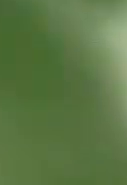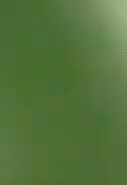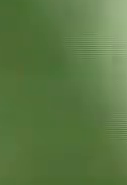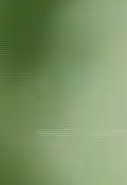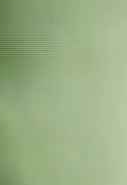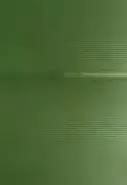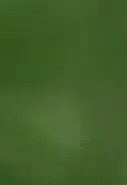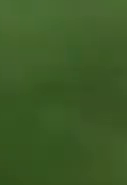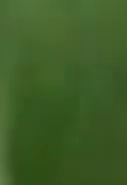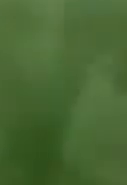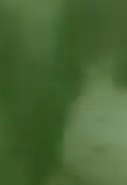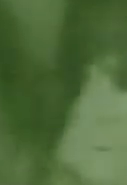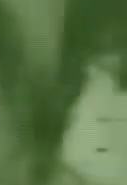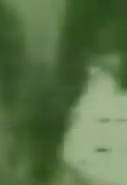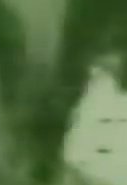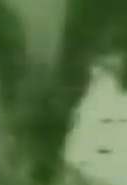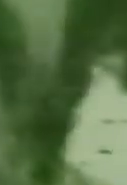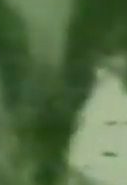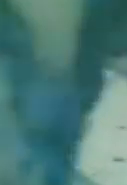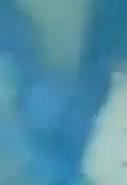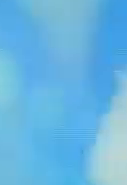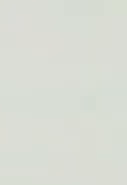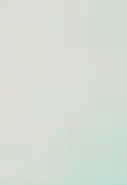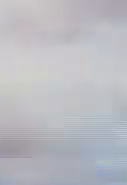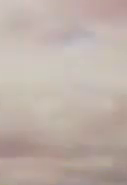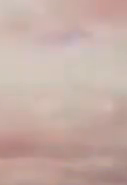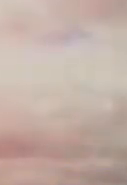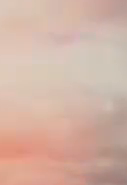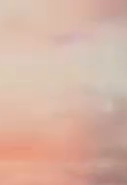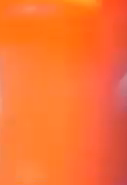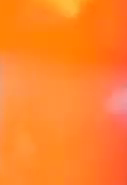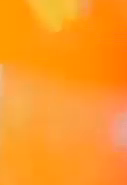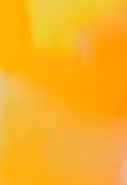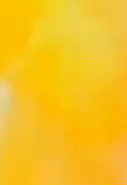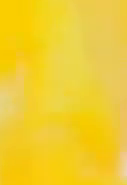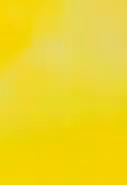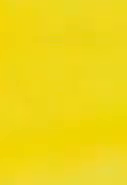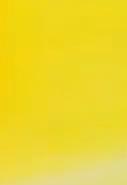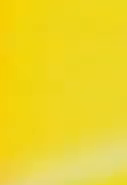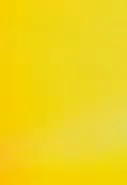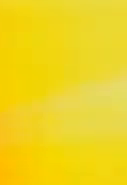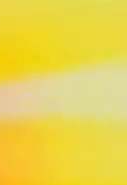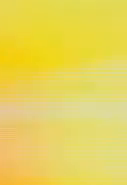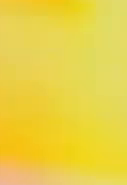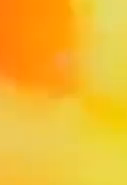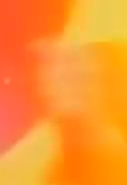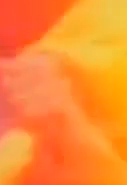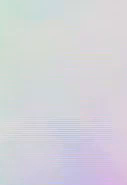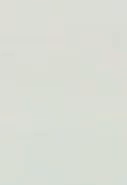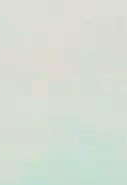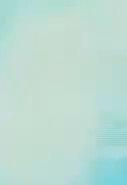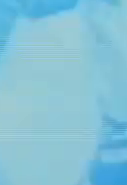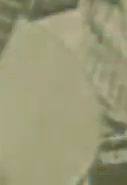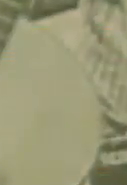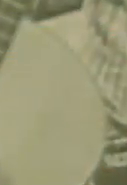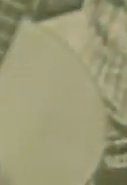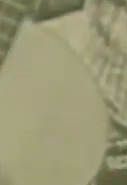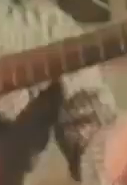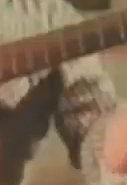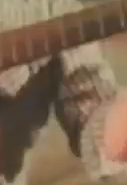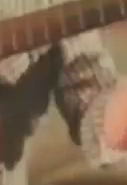pare una patria nueva. Alí Primera es la juventud venezolana. Alí Primera es el pueblo que ha resucitado.